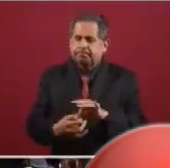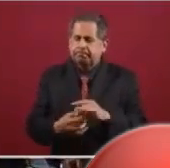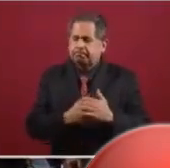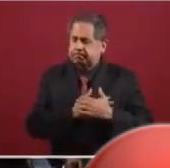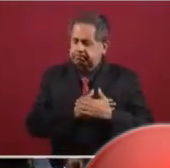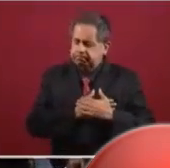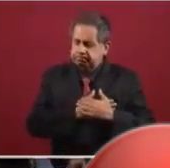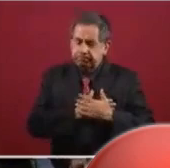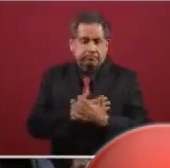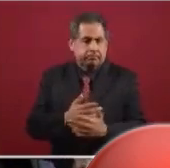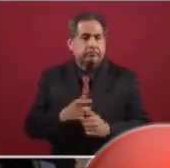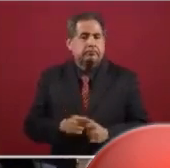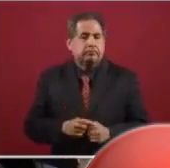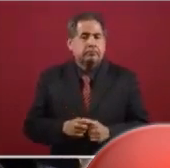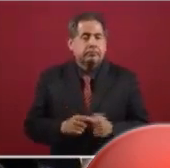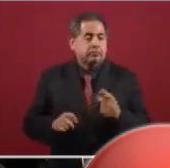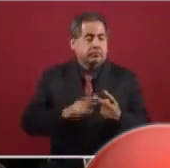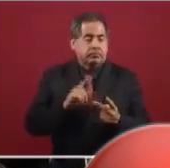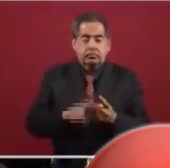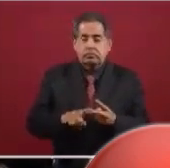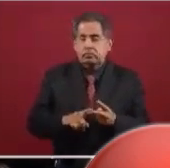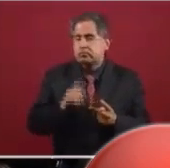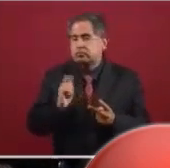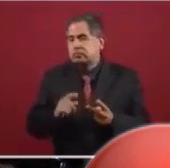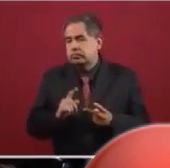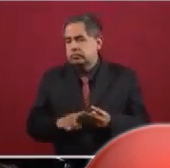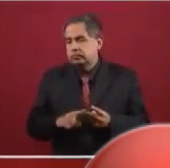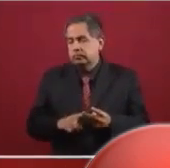luego el amor